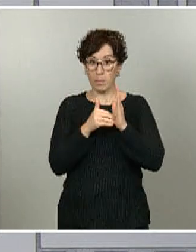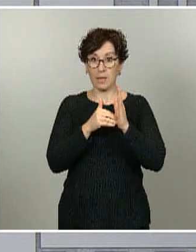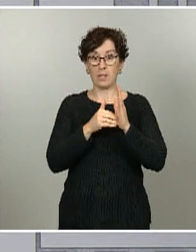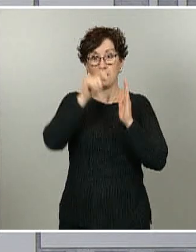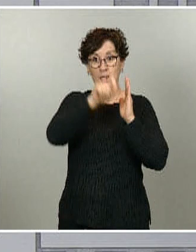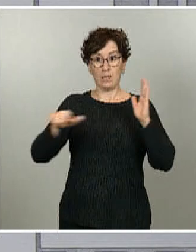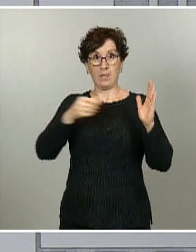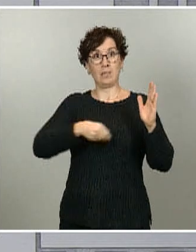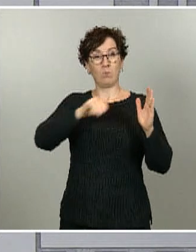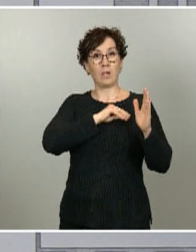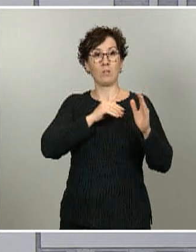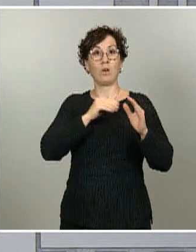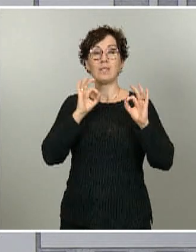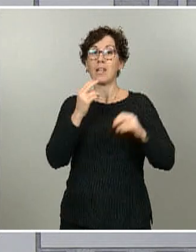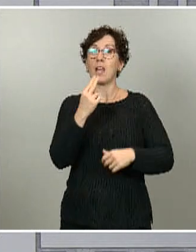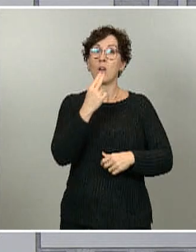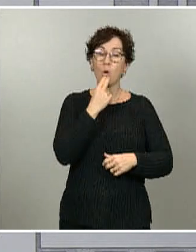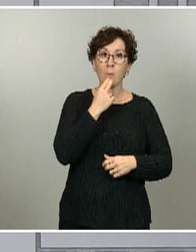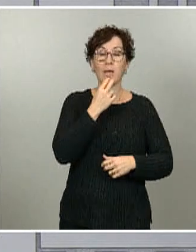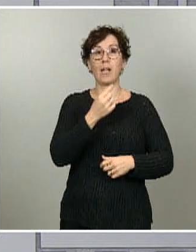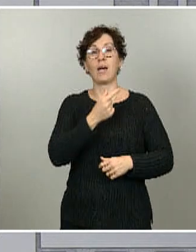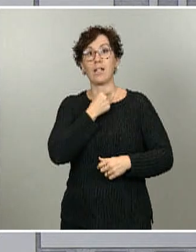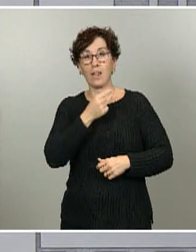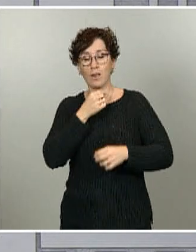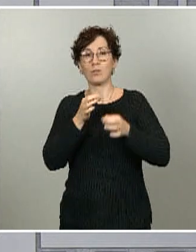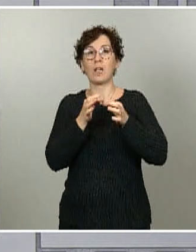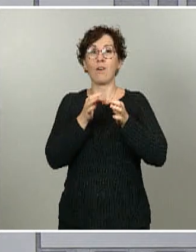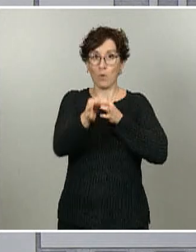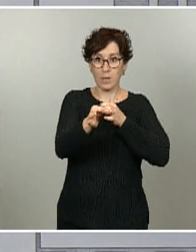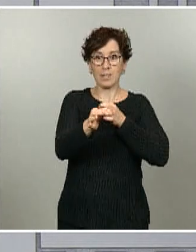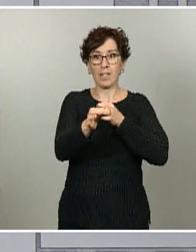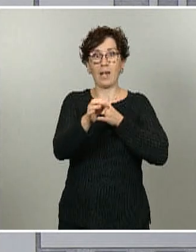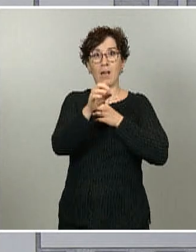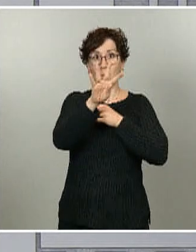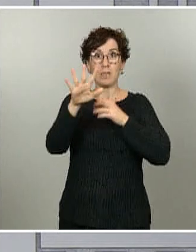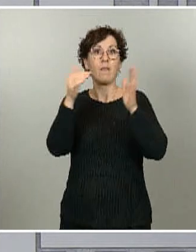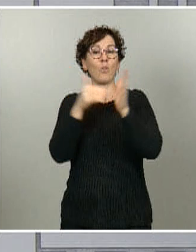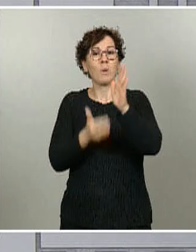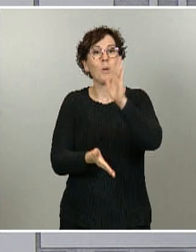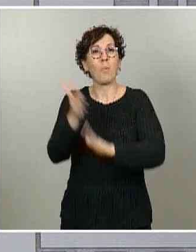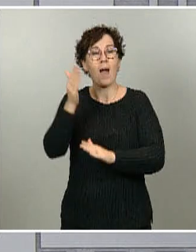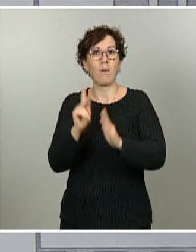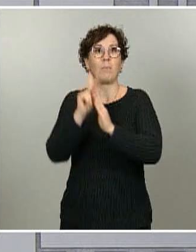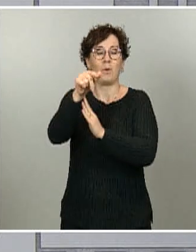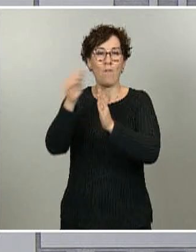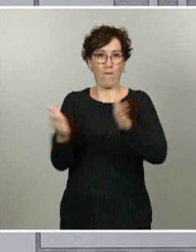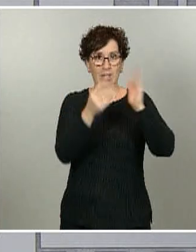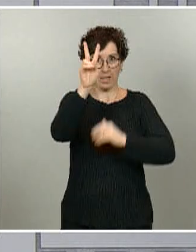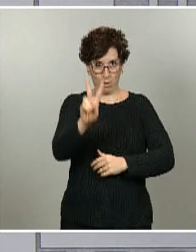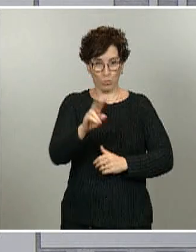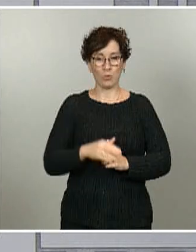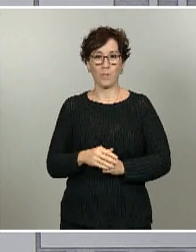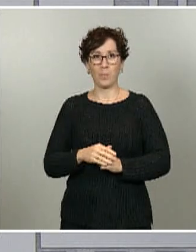de La Gomera, Hierro, La Graciosa y Formentera, progresan este lunes a fase 2. Les comentaba que en la fase 0 se permiten